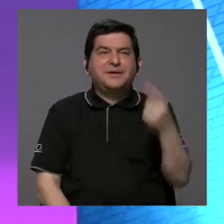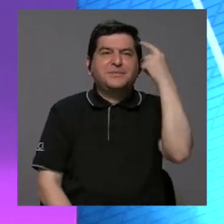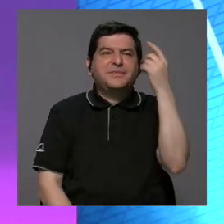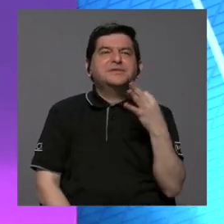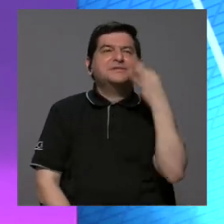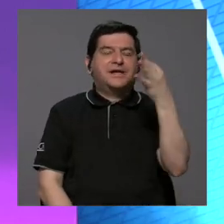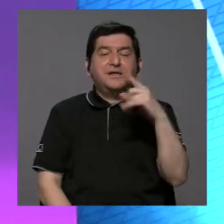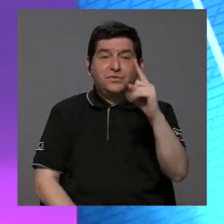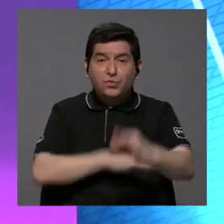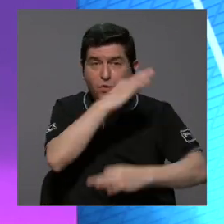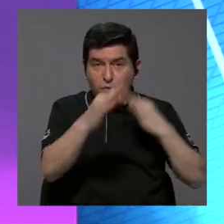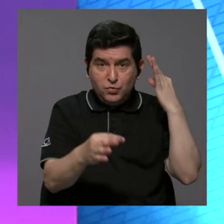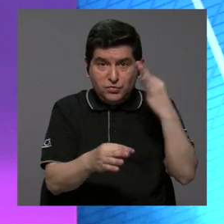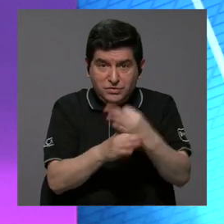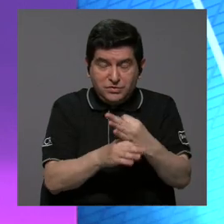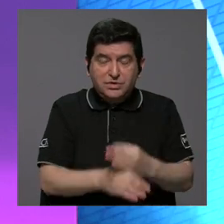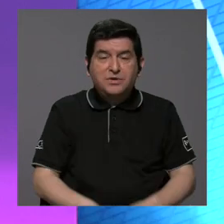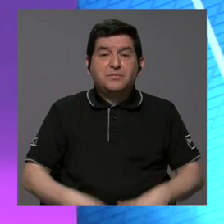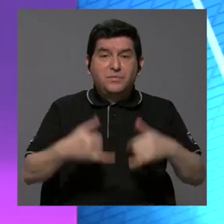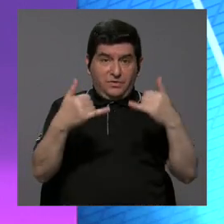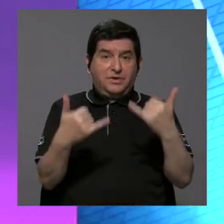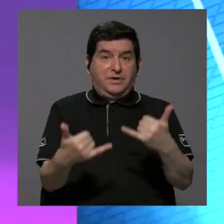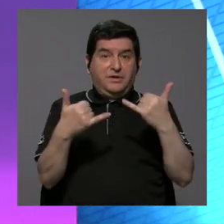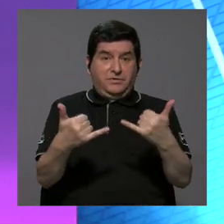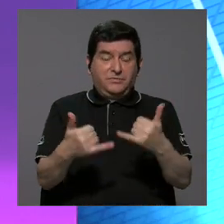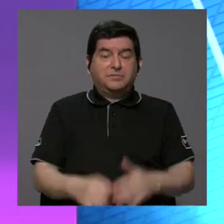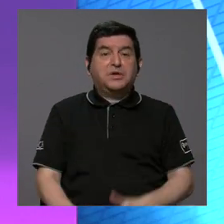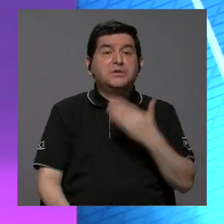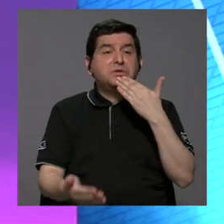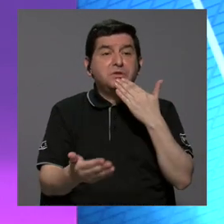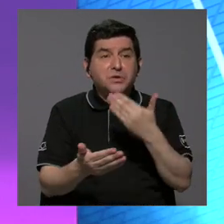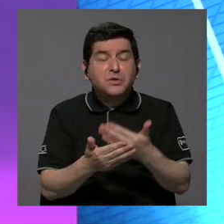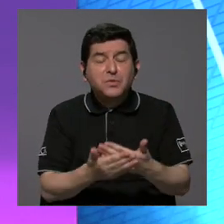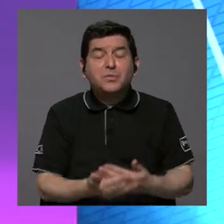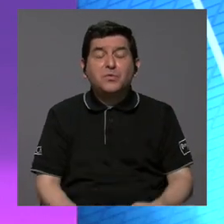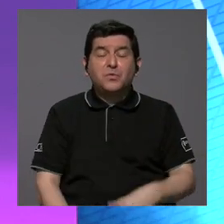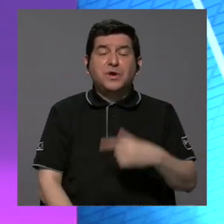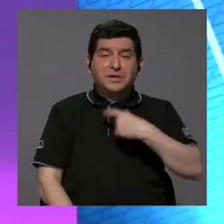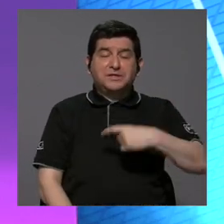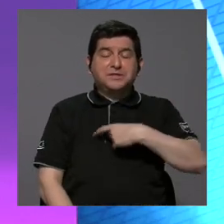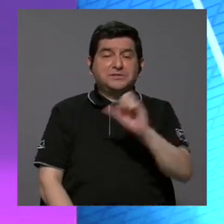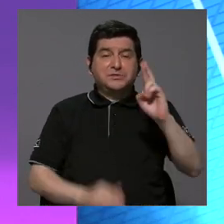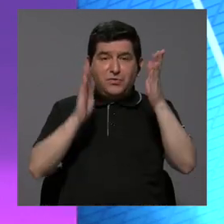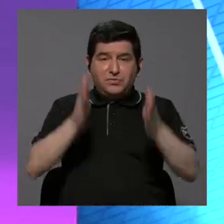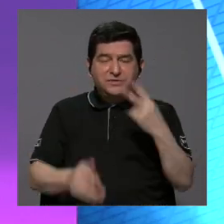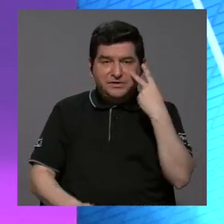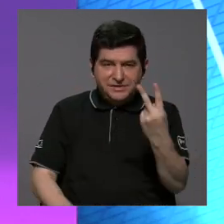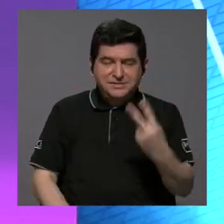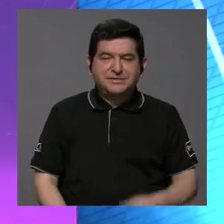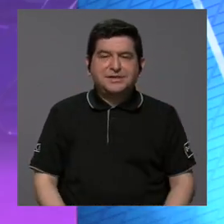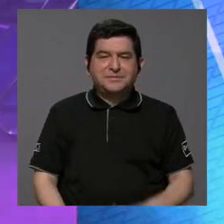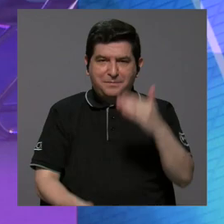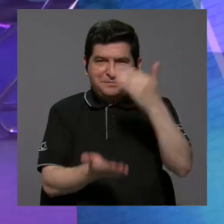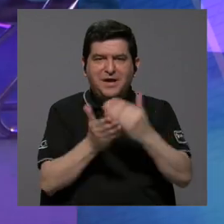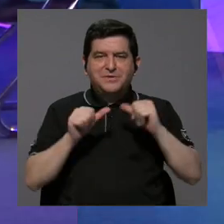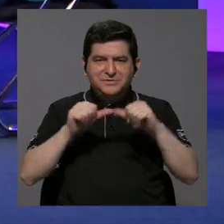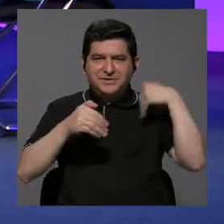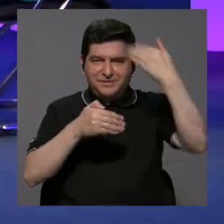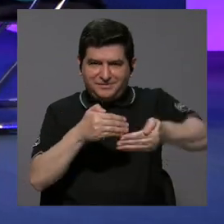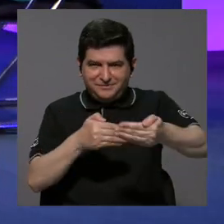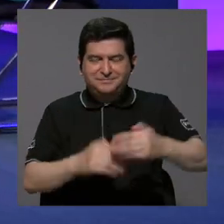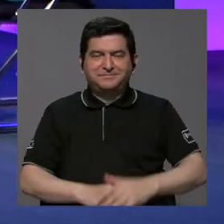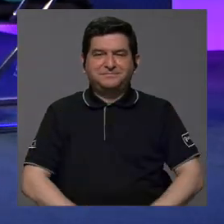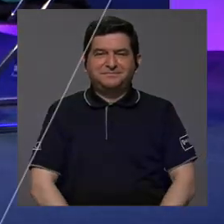el futuro en un género que se ha convertido en de muy buen gusto para los costarricenses ya volvemos después de esta pausa